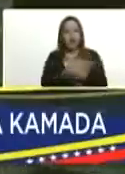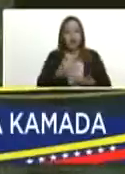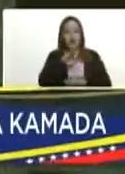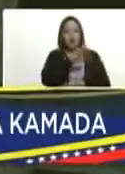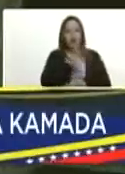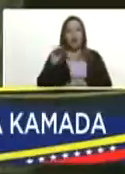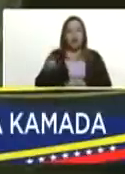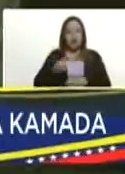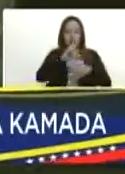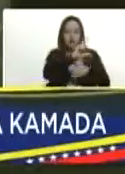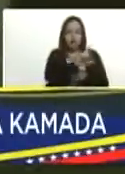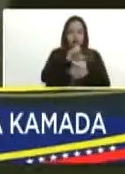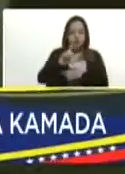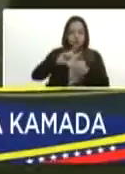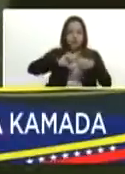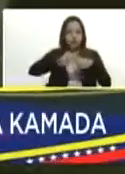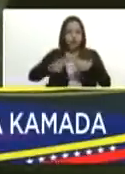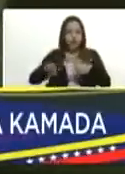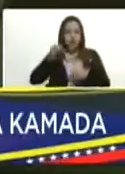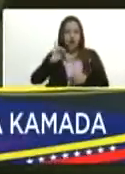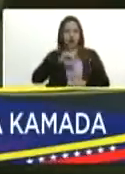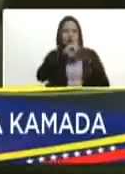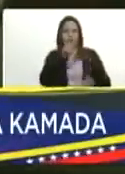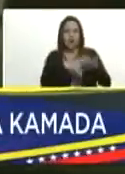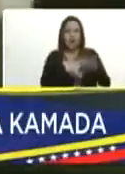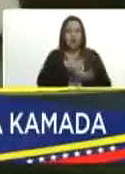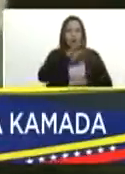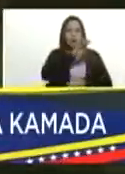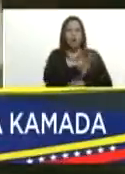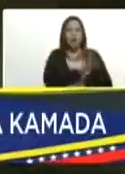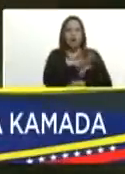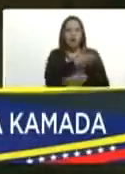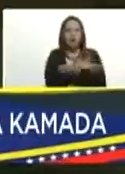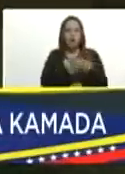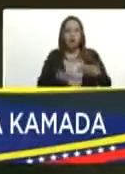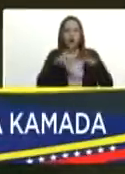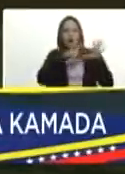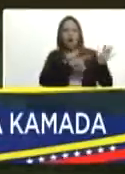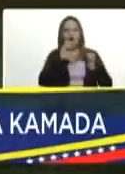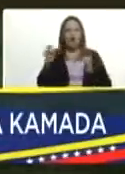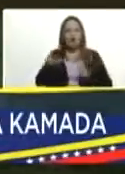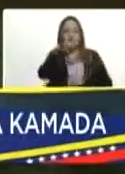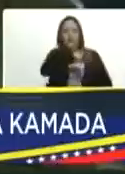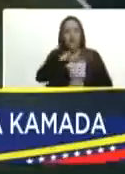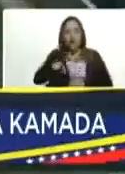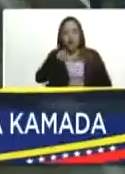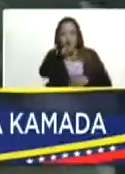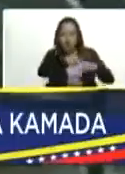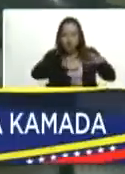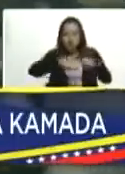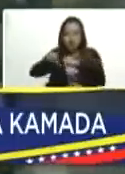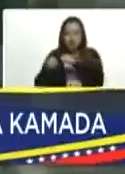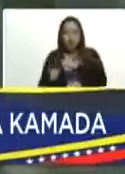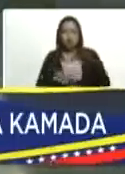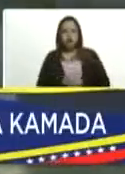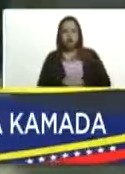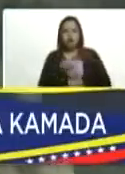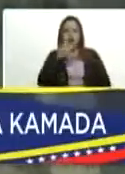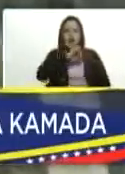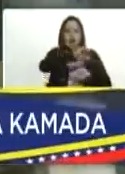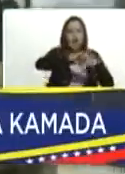que llegan a 4.800.000 de personas en las presentaciones en